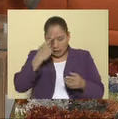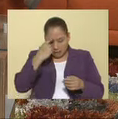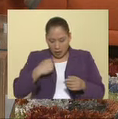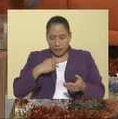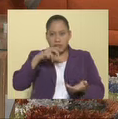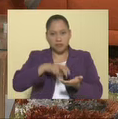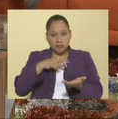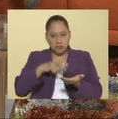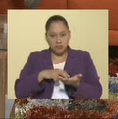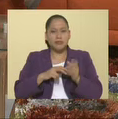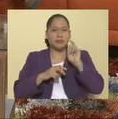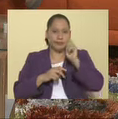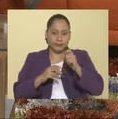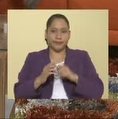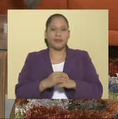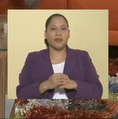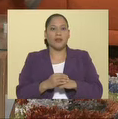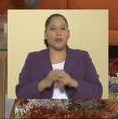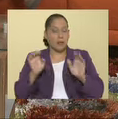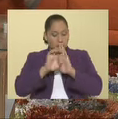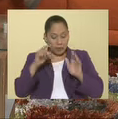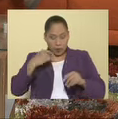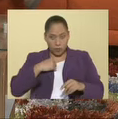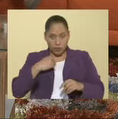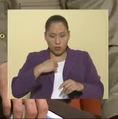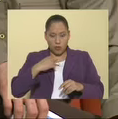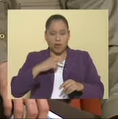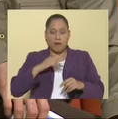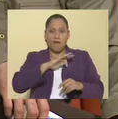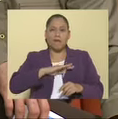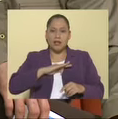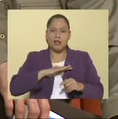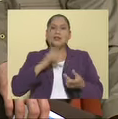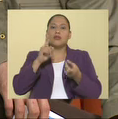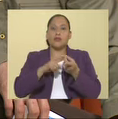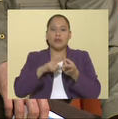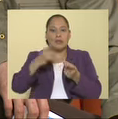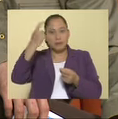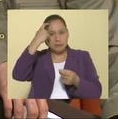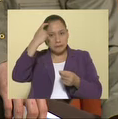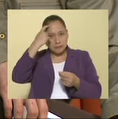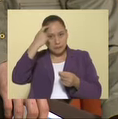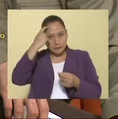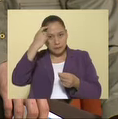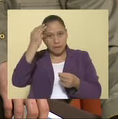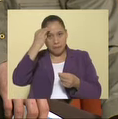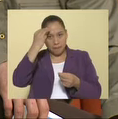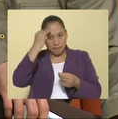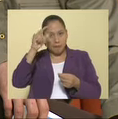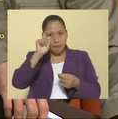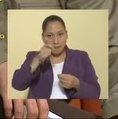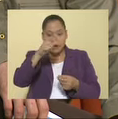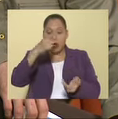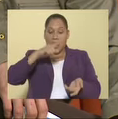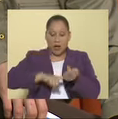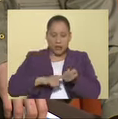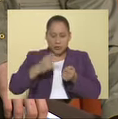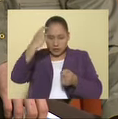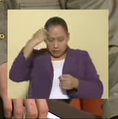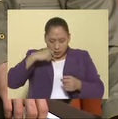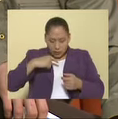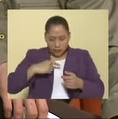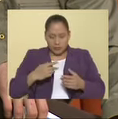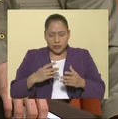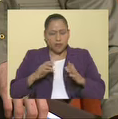Pero entonces hay que explicar. El sí mismo es mental, es la mente. Si tú trabajas internamente cuando tienes,